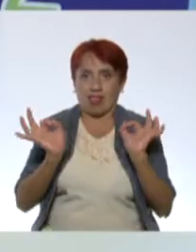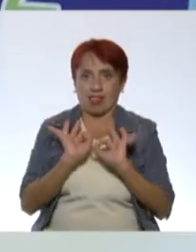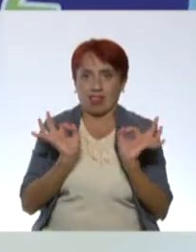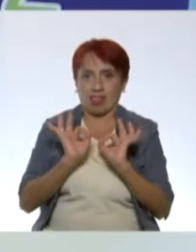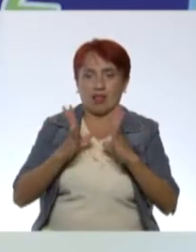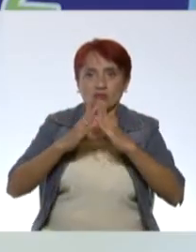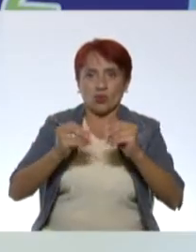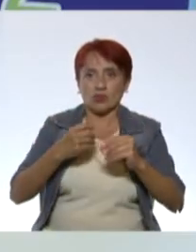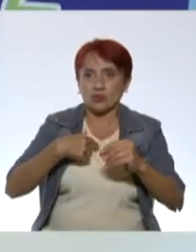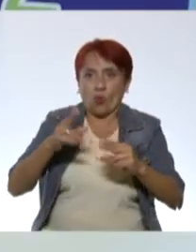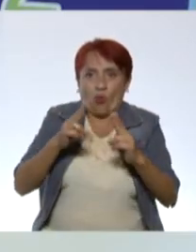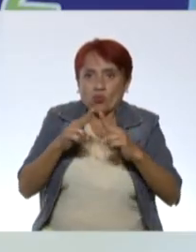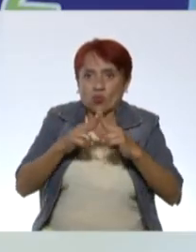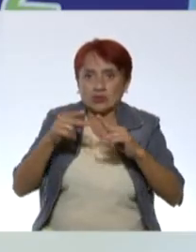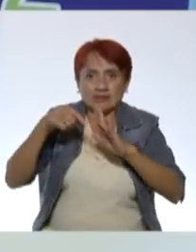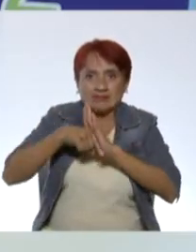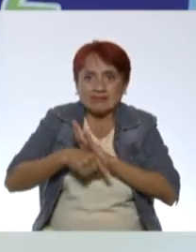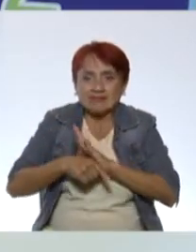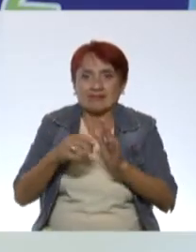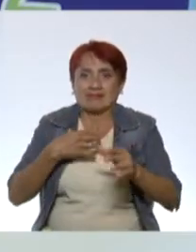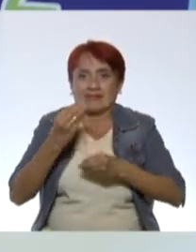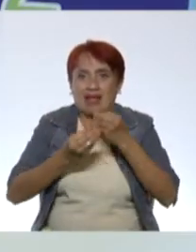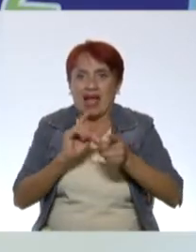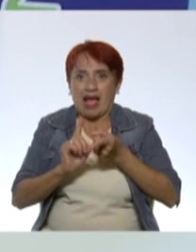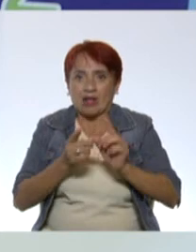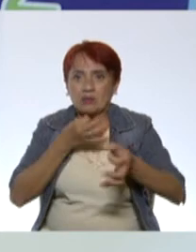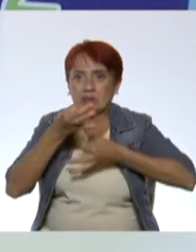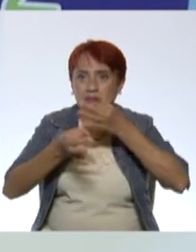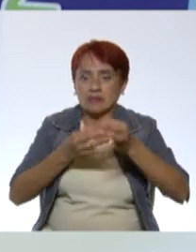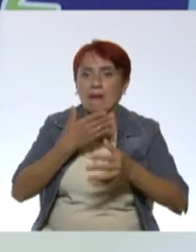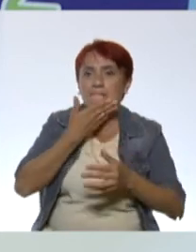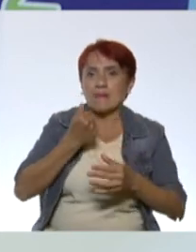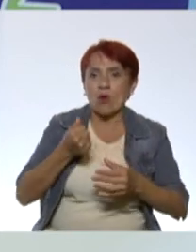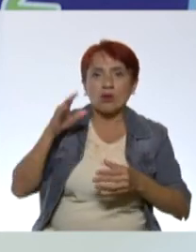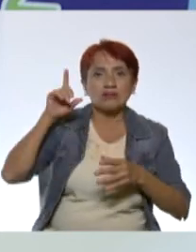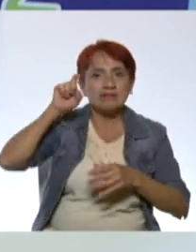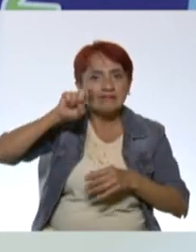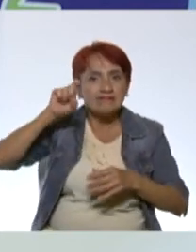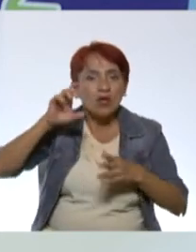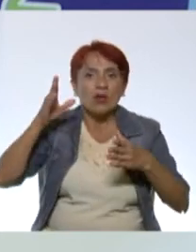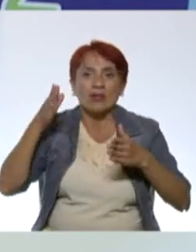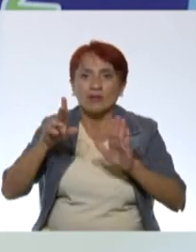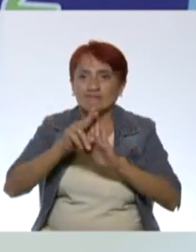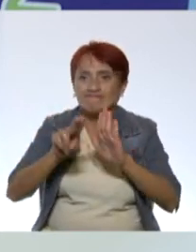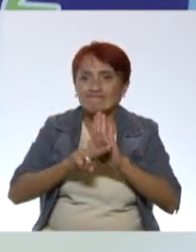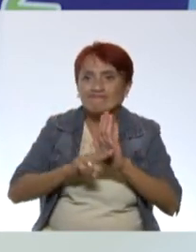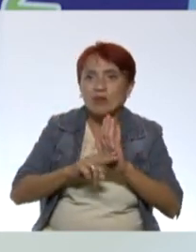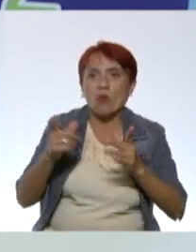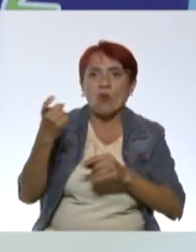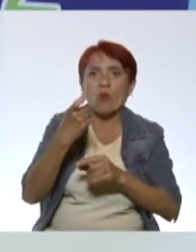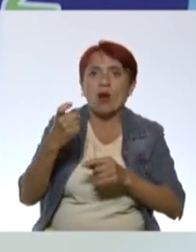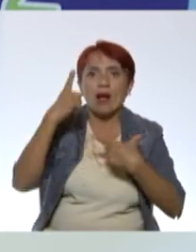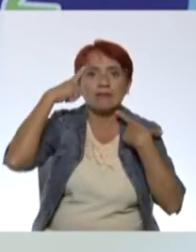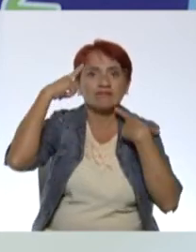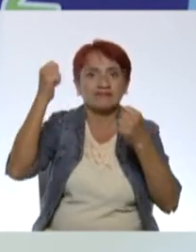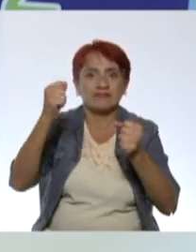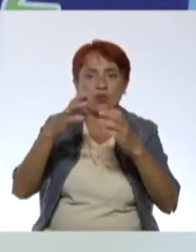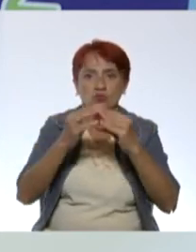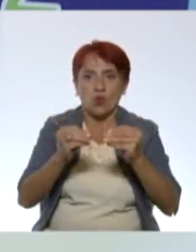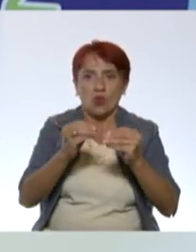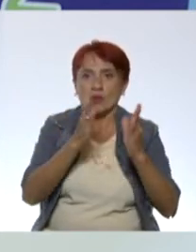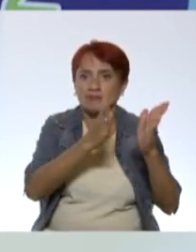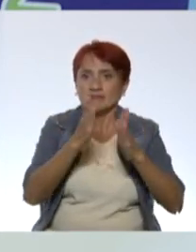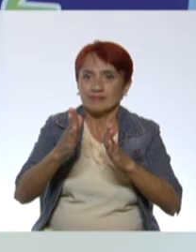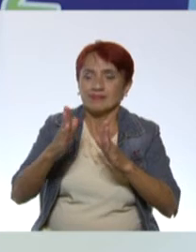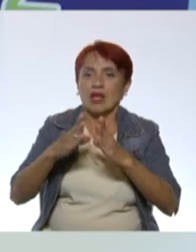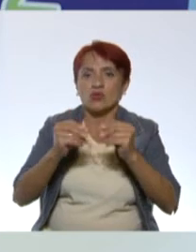tiene los conocimientos o que no se siente cómodo llevando este tipo de conversaciones, le recomendamos buscar apoyo de un profesional en el área. Un orientador